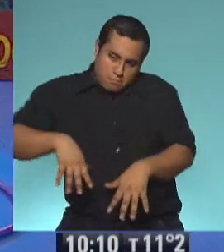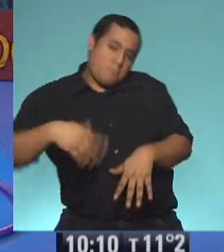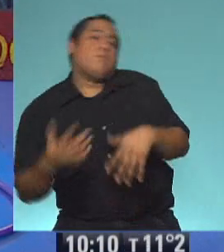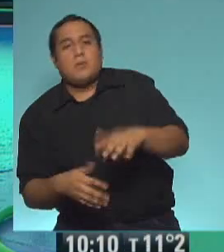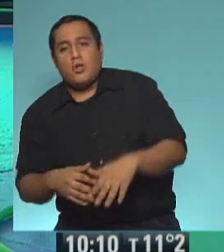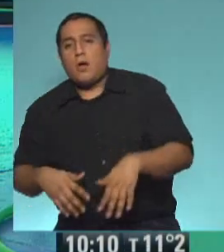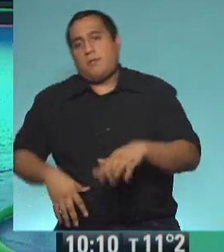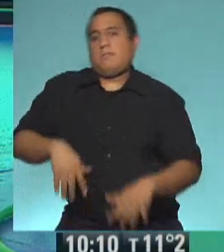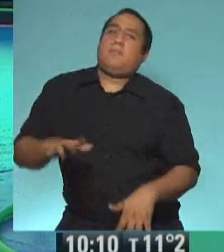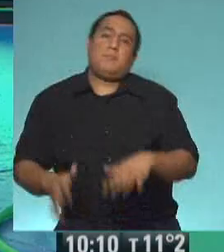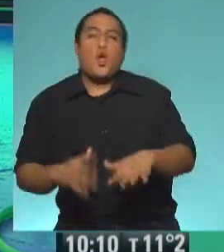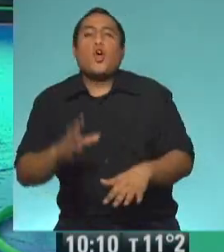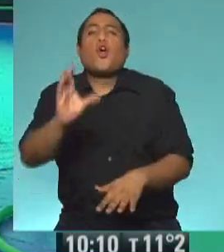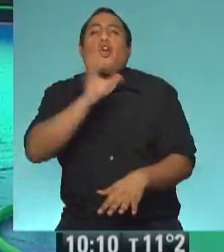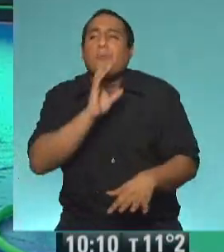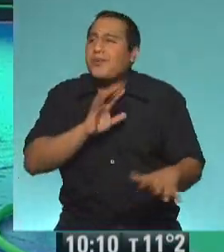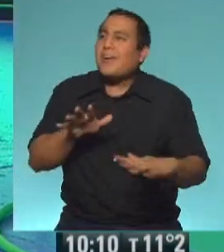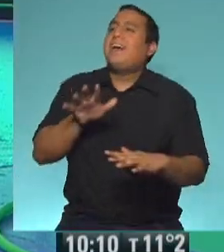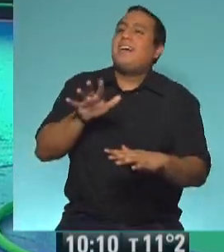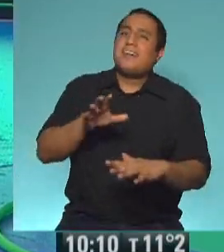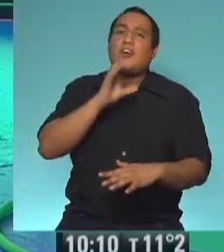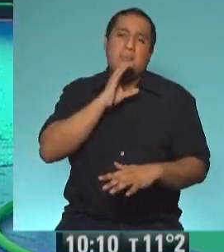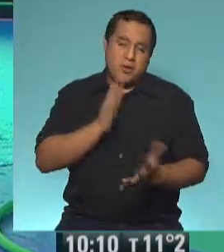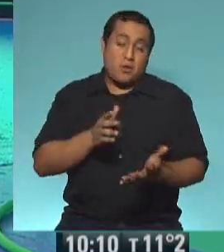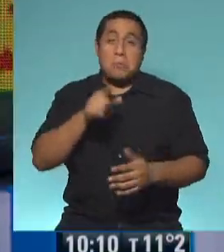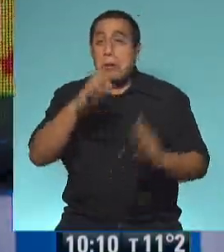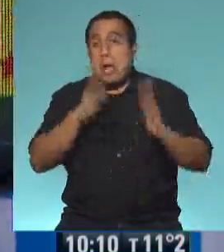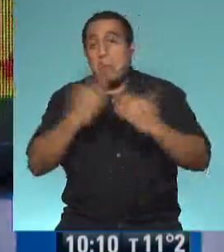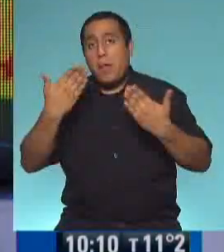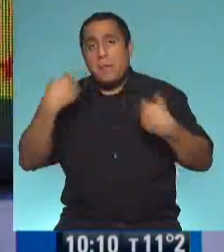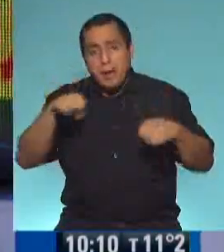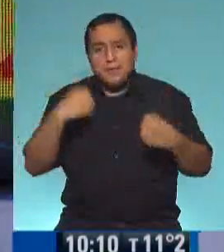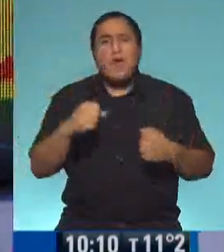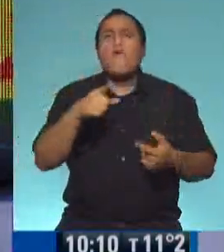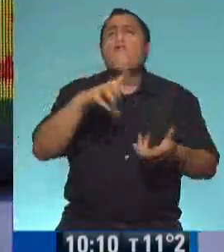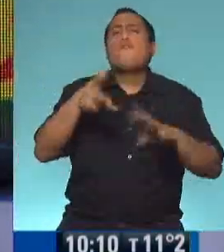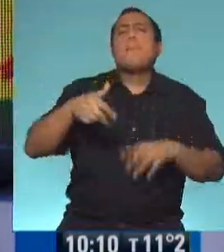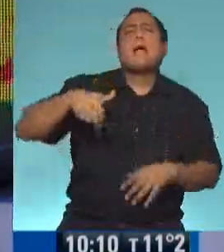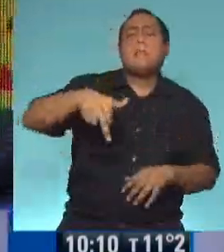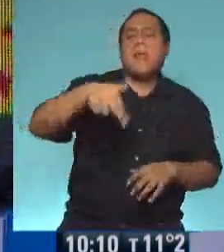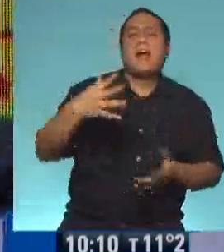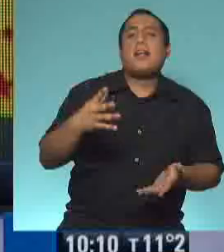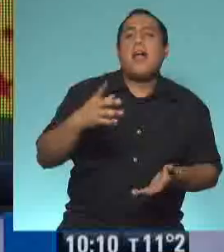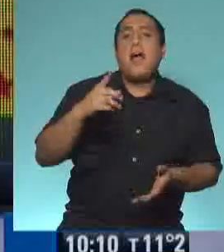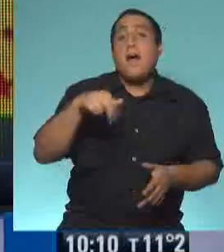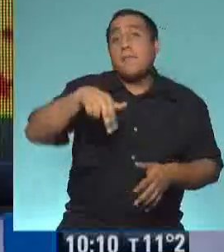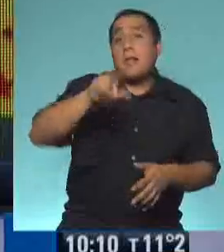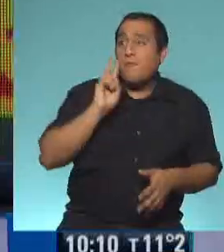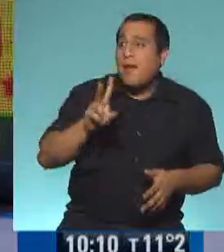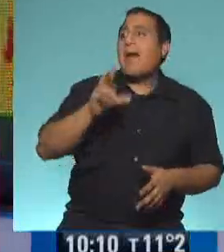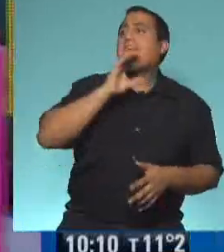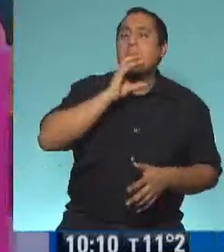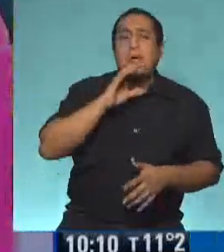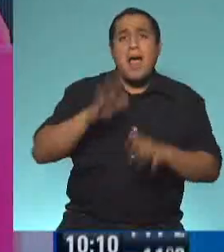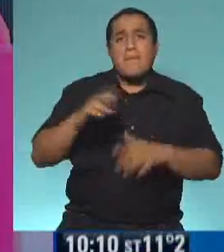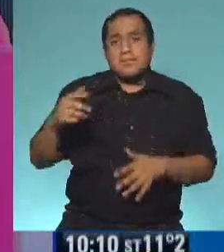de forma graciosa. Caminan de forma graciosa. Así que en casa pueden también practicar diferentes maneras de caminar. Claro. Para ver si nos causa gracia. Muchas veces nos reímos